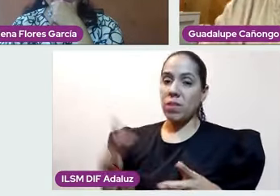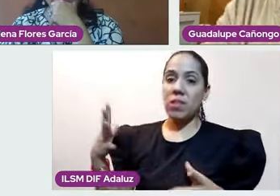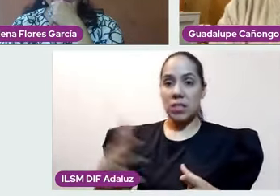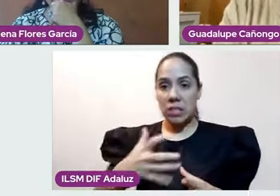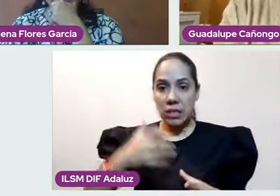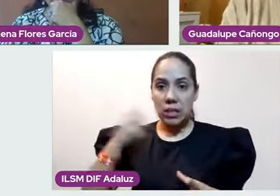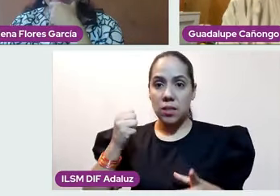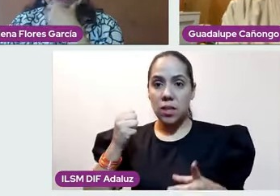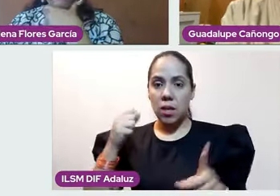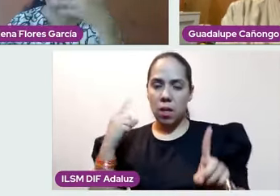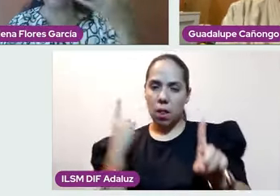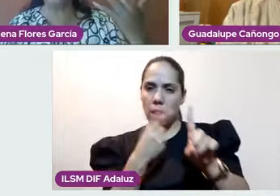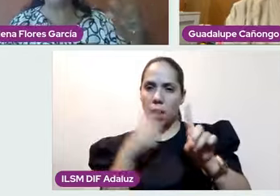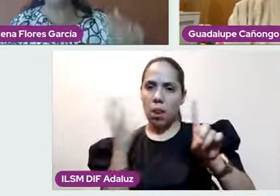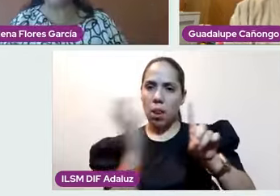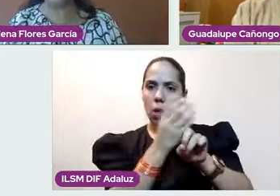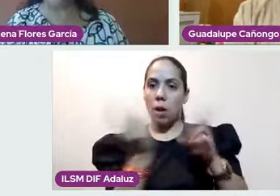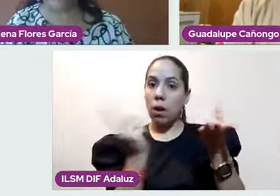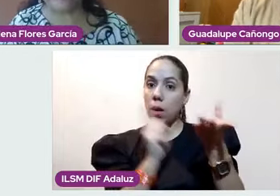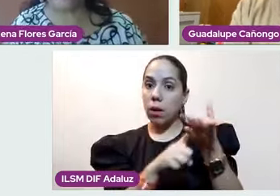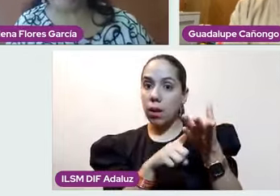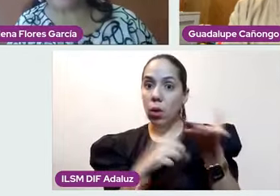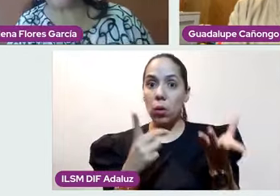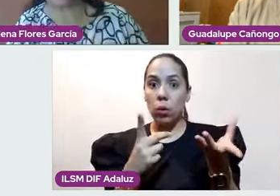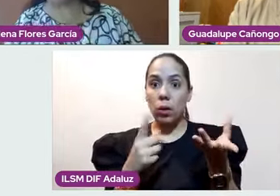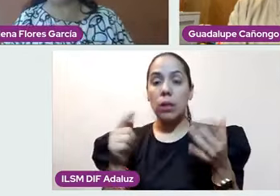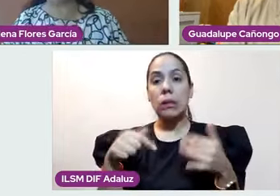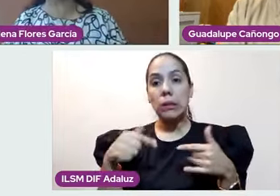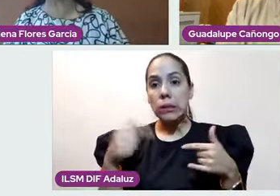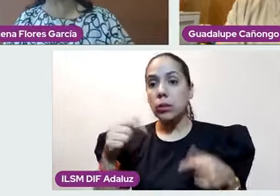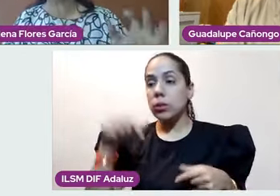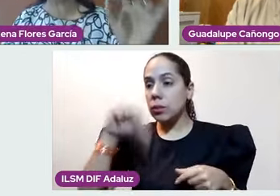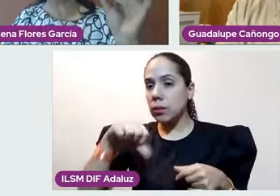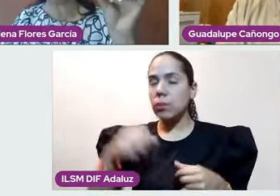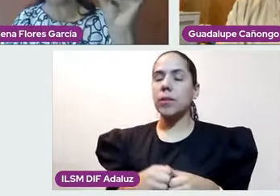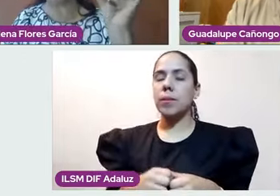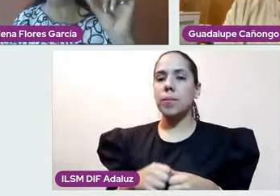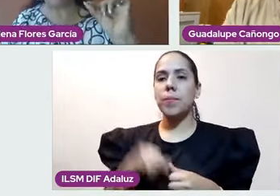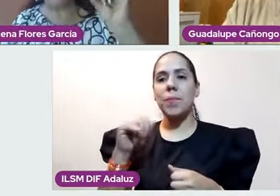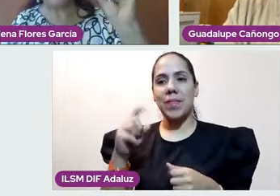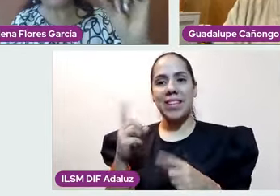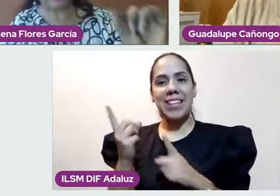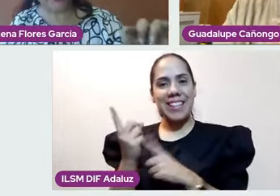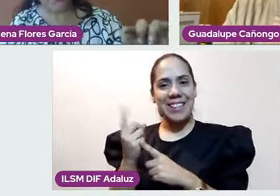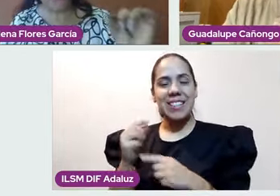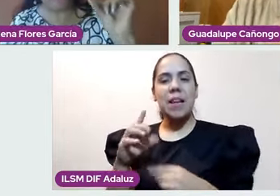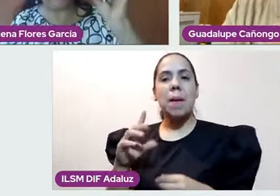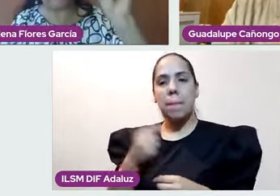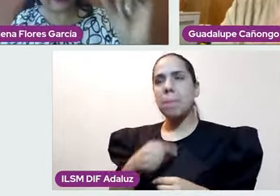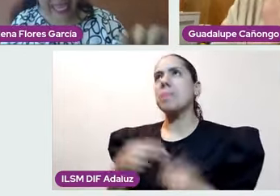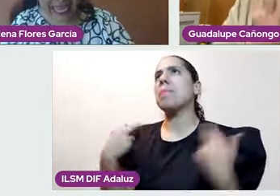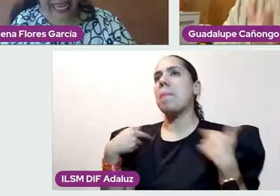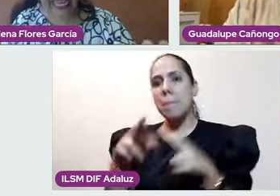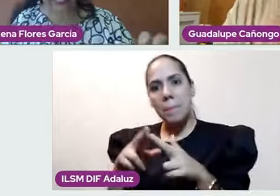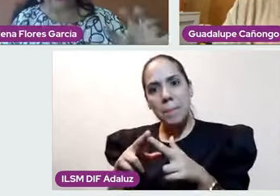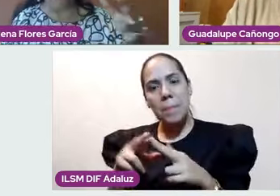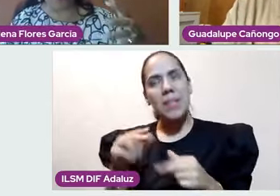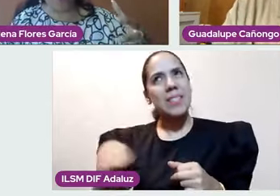que estamos hablando. Fíjate, maestra, me haces pensar en la alfabetización per